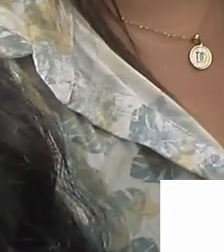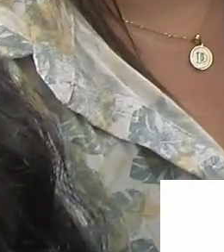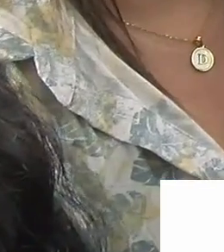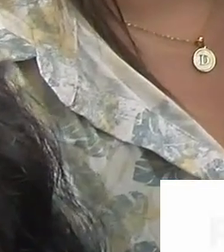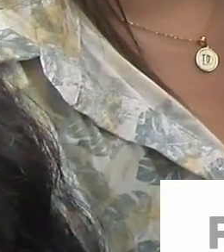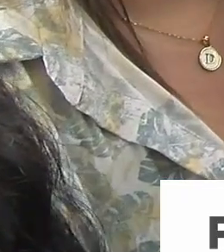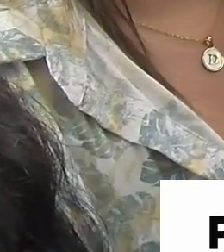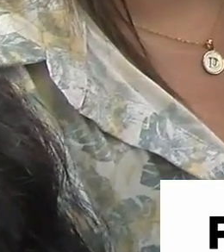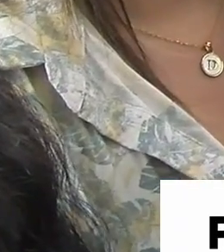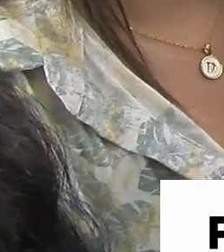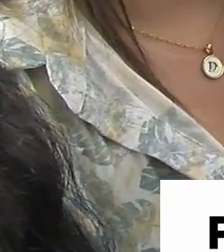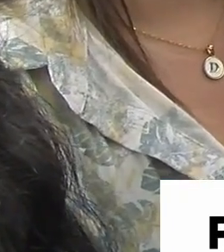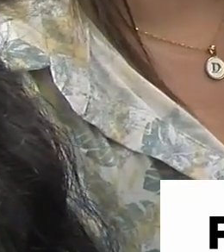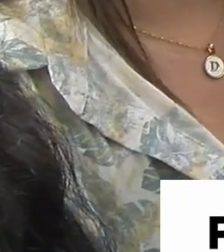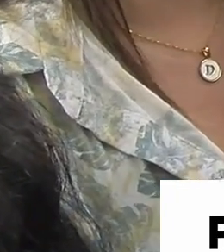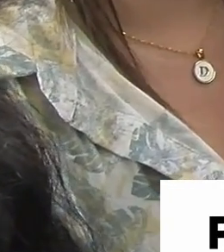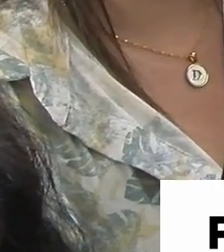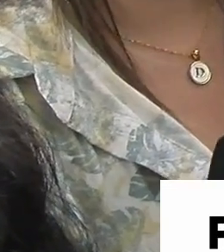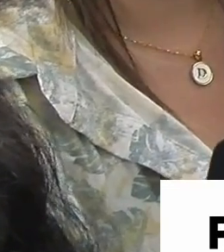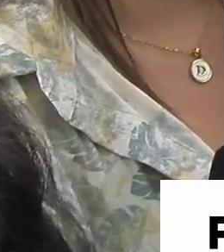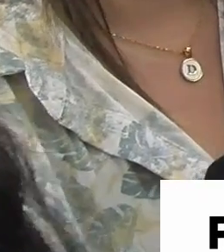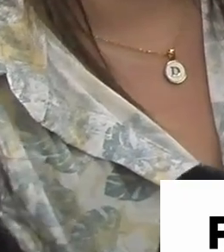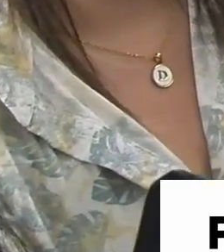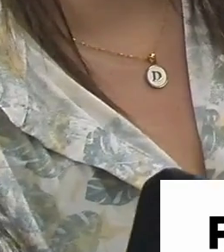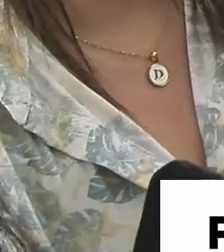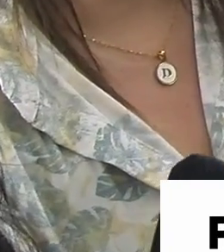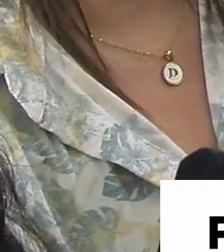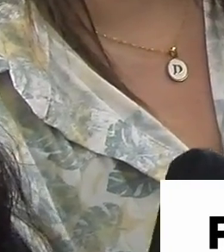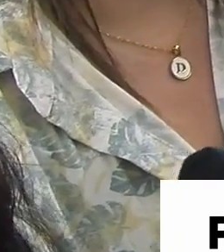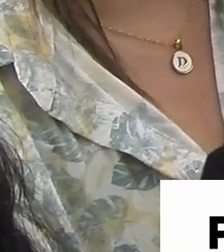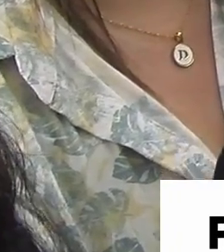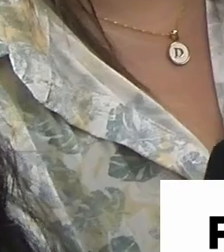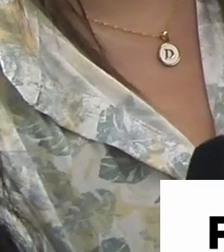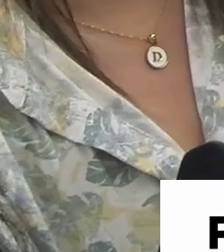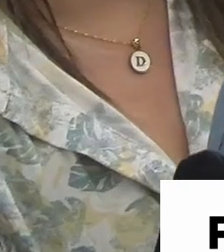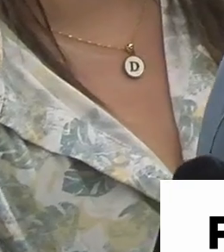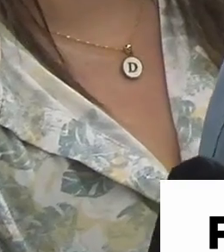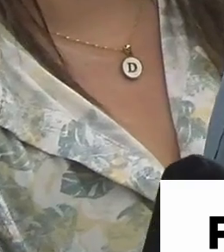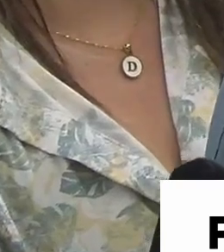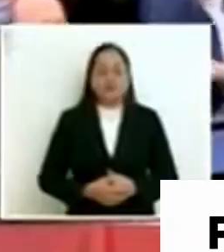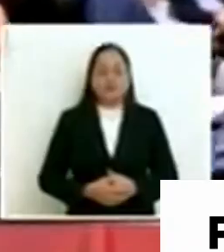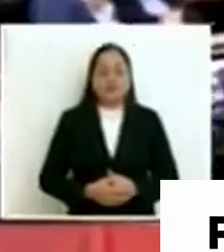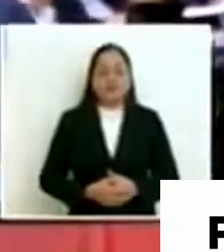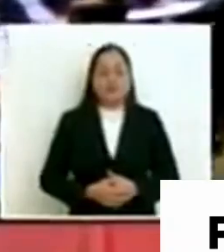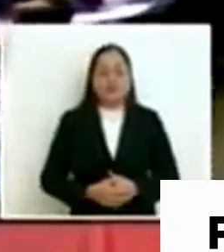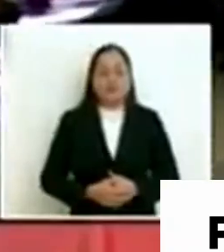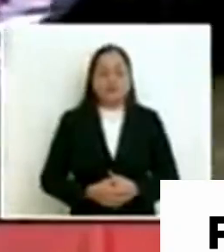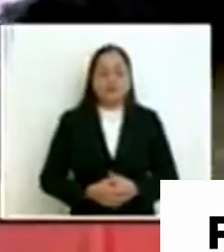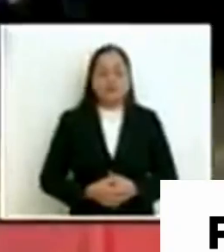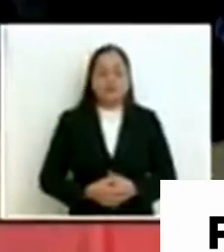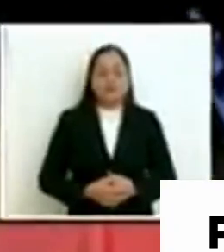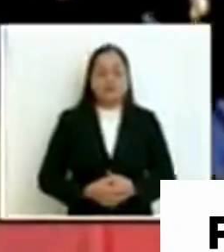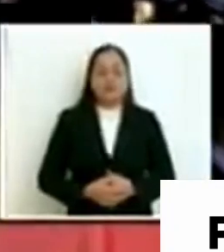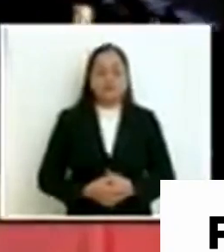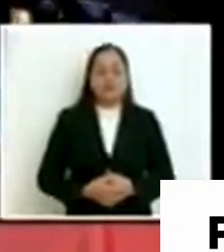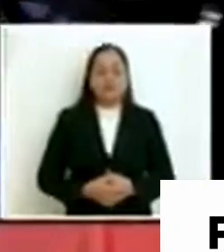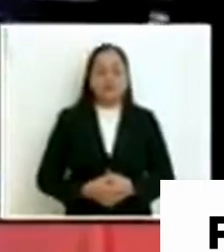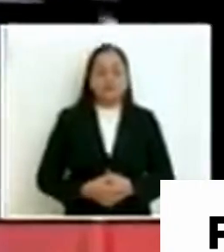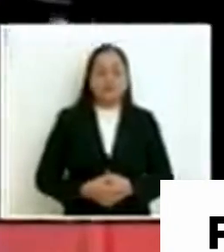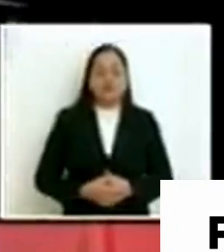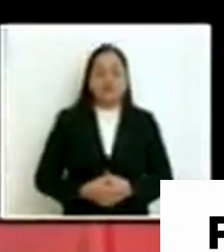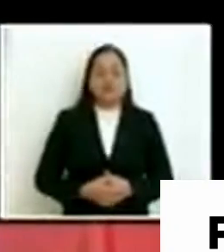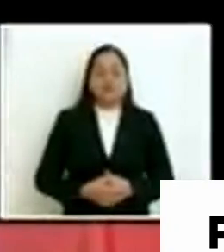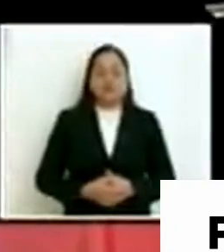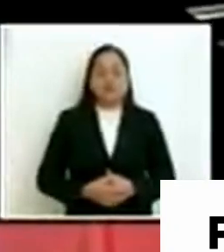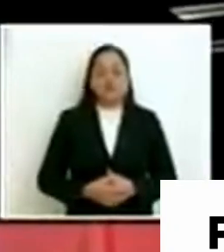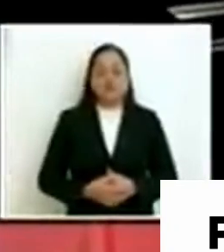de lo ocurrido. El coordinador de la bancada de Movimiento Ciudadano en el Senado de la República, Clemente Castañeda, dijo que se están preparando los recursos jurídicos necesarios